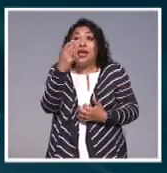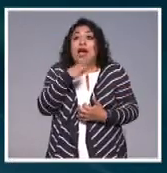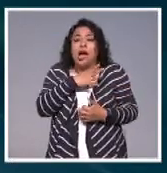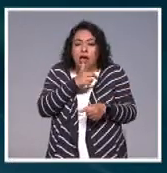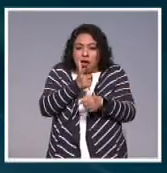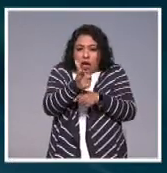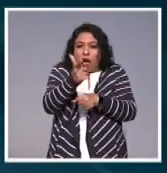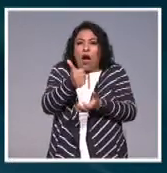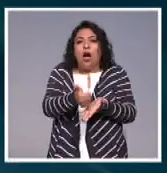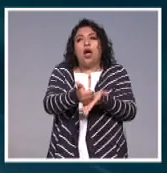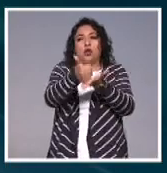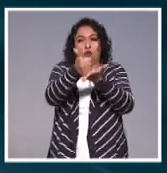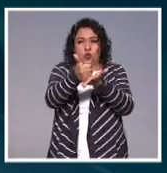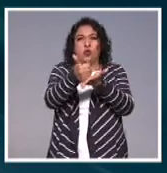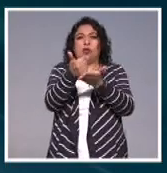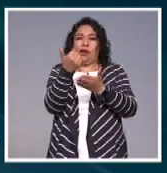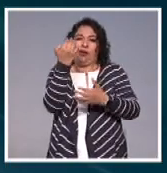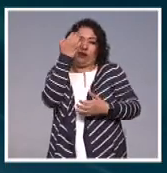de diagnóstico